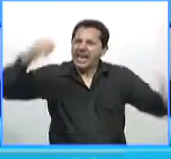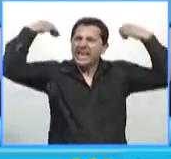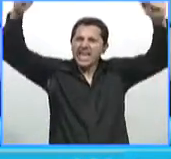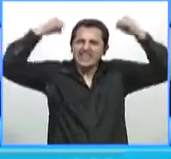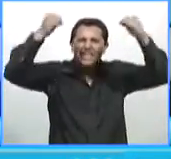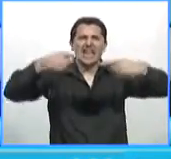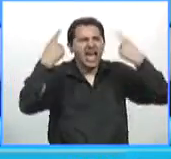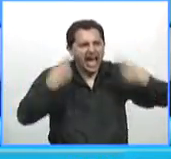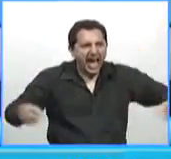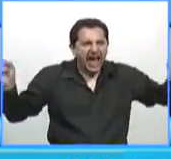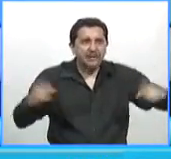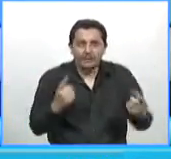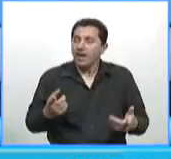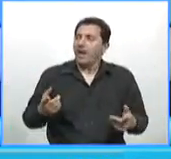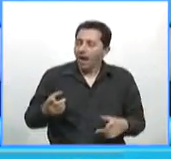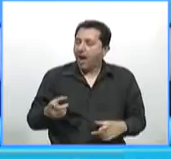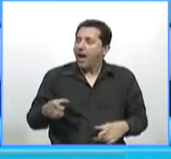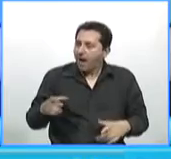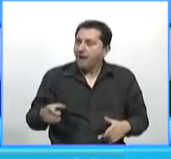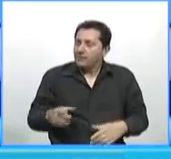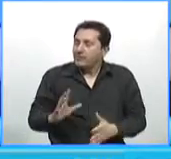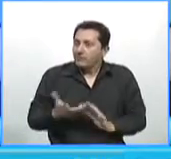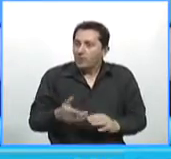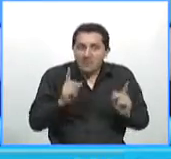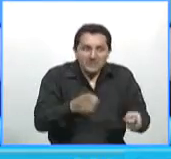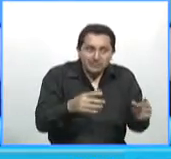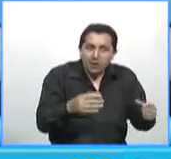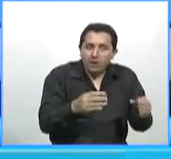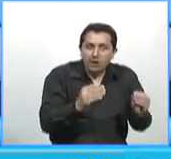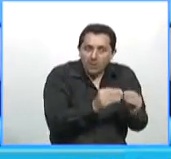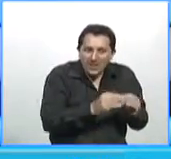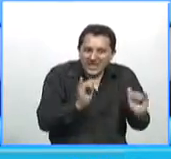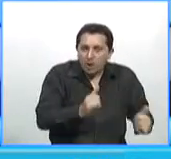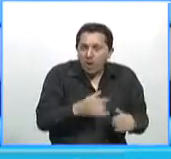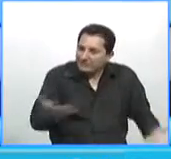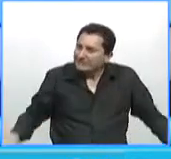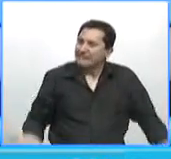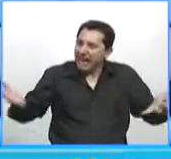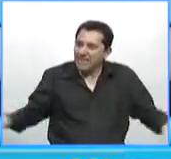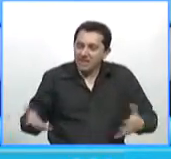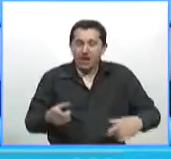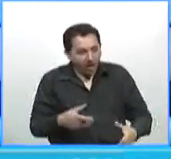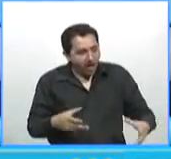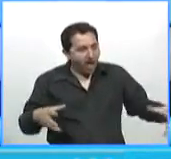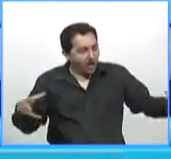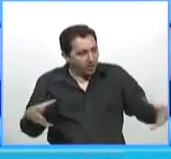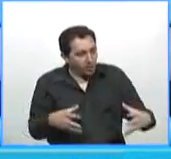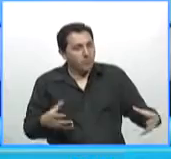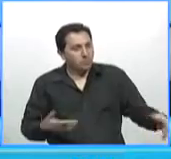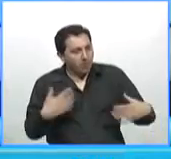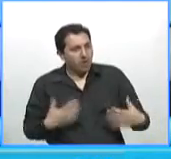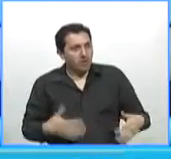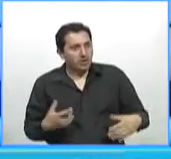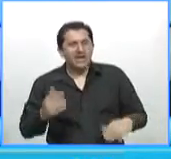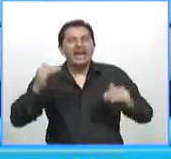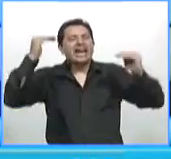ahí, ya nosotros sabíamos que hablando le íbamos a ganar. Mirá. Las propias coaches. Ya se sentía, claro. ¿Entendés? Entonces, cuando vos tenés un grupo donde tal vez las